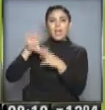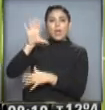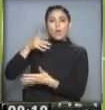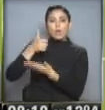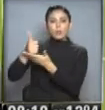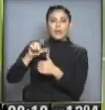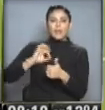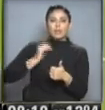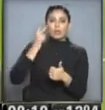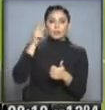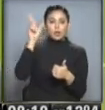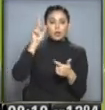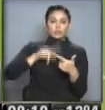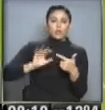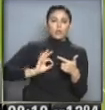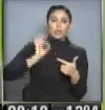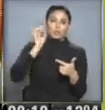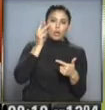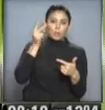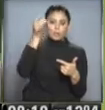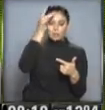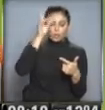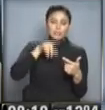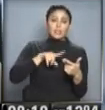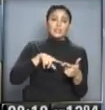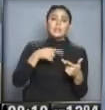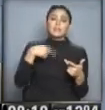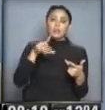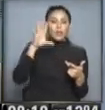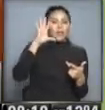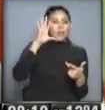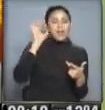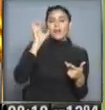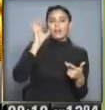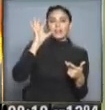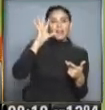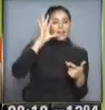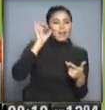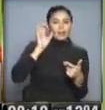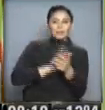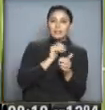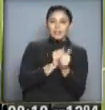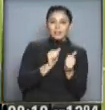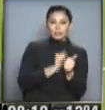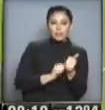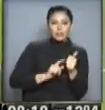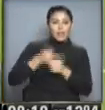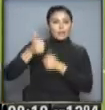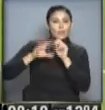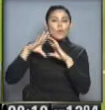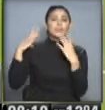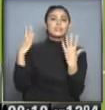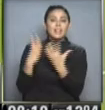de 2008, de 2012. Y quién se olvida, ¿no? ¿Quién podrá borrar en la historia ese campeonato